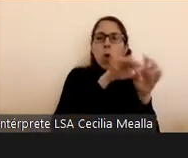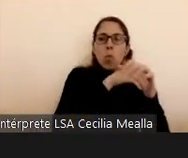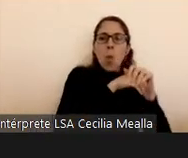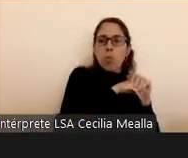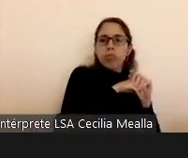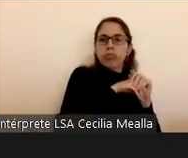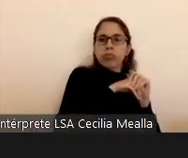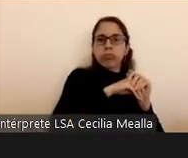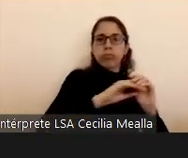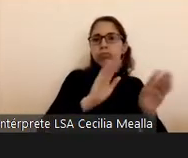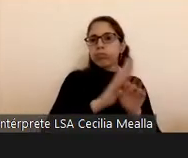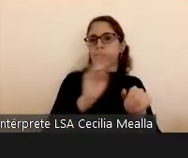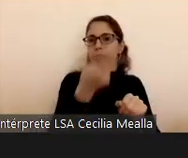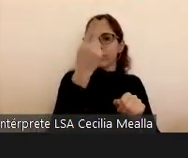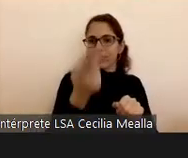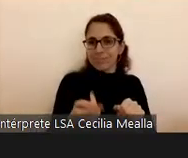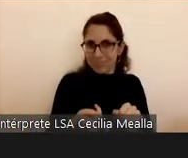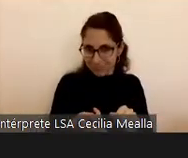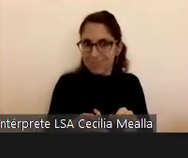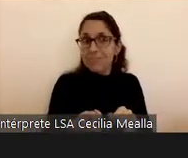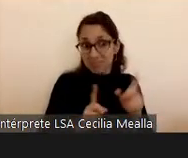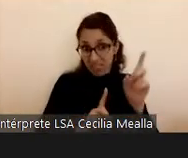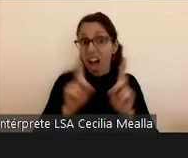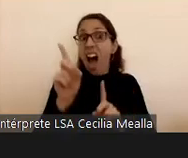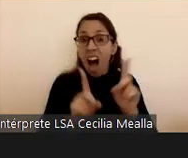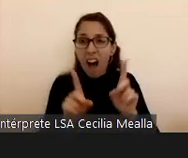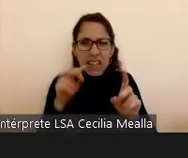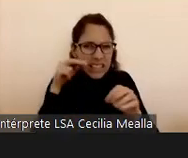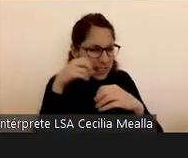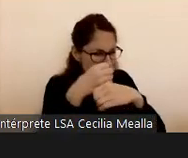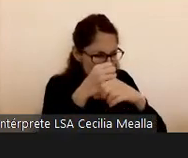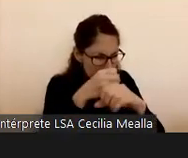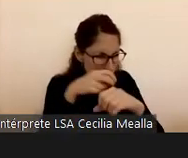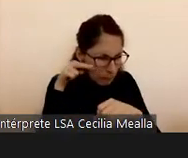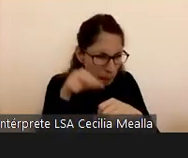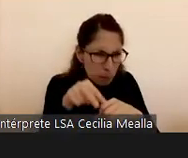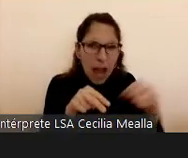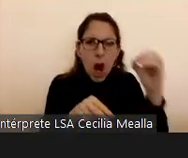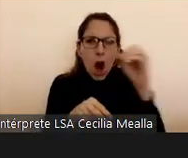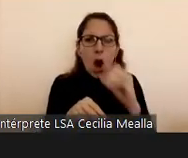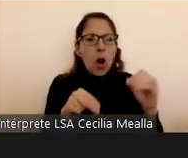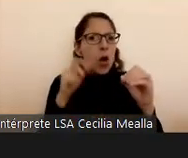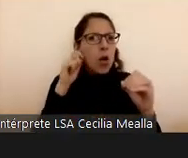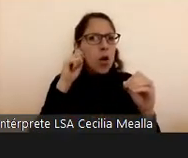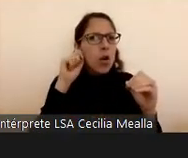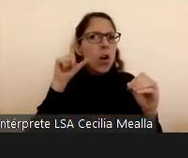de un glóbulo blanco bacterias, se pueden visualizar.